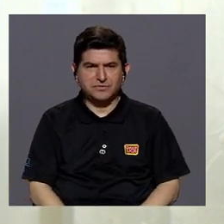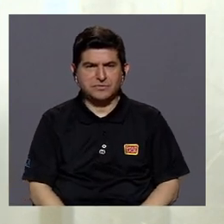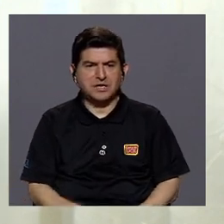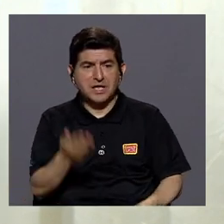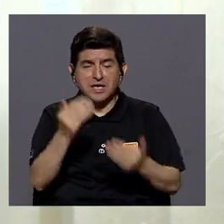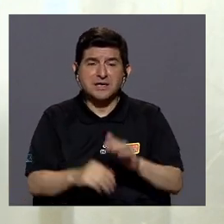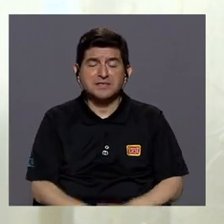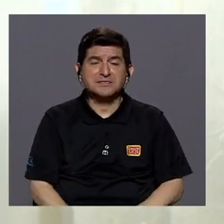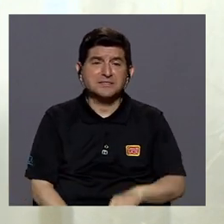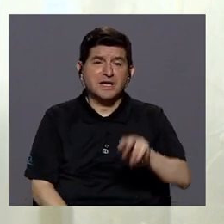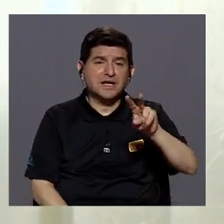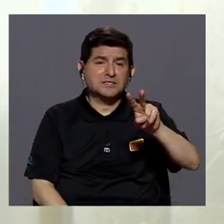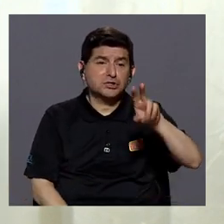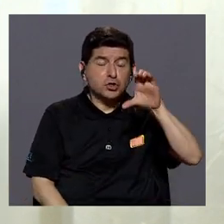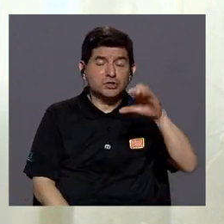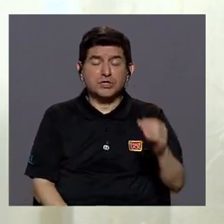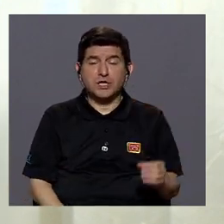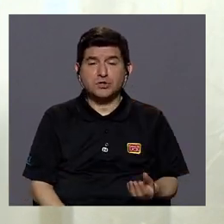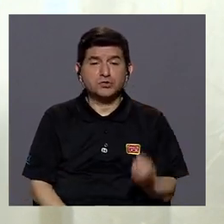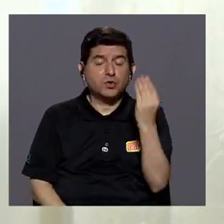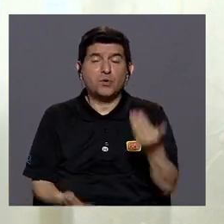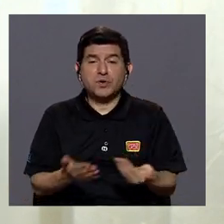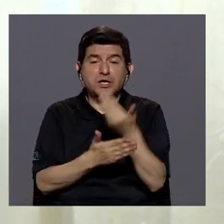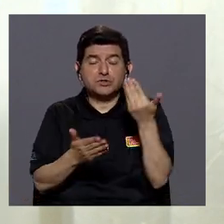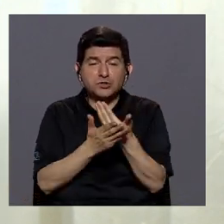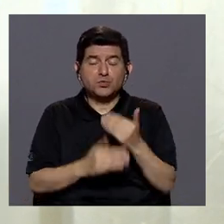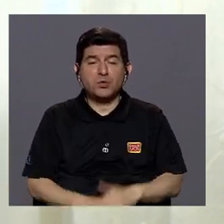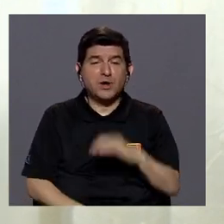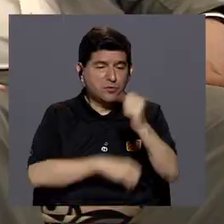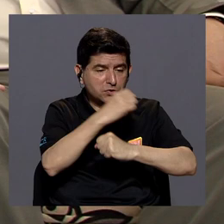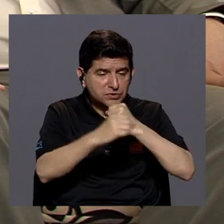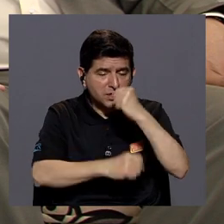muchachos nuevos al mercado. ¿A qué?